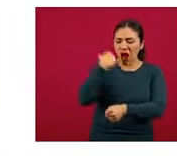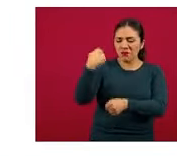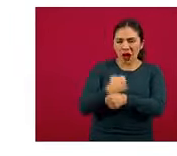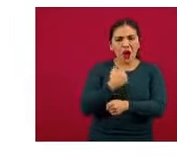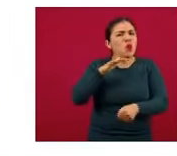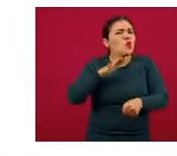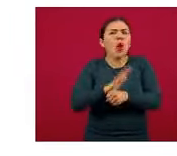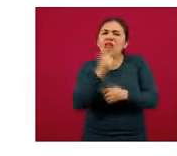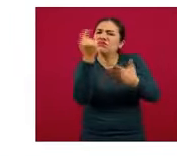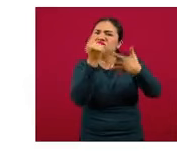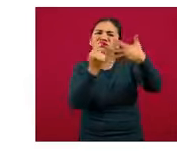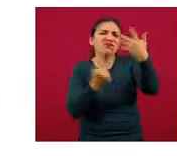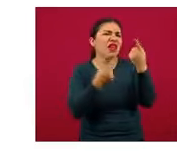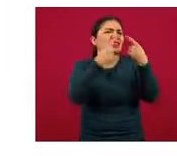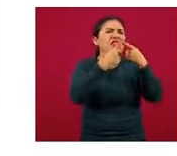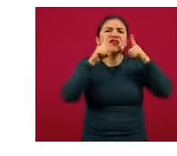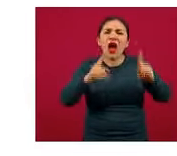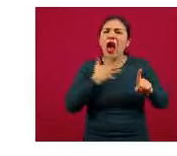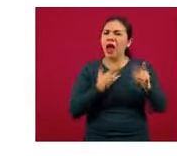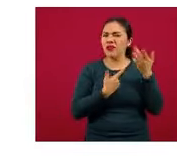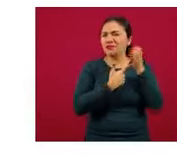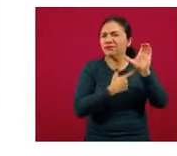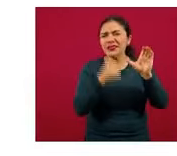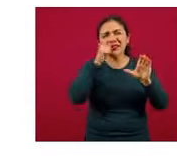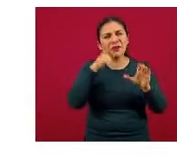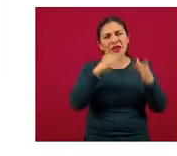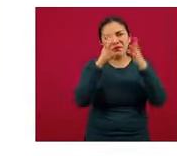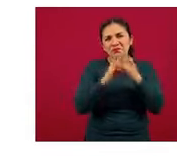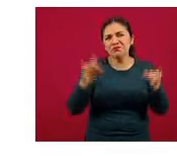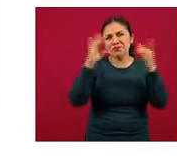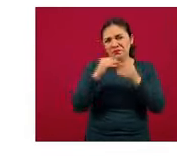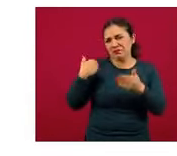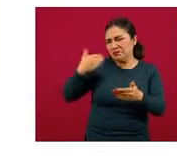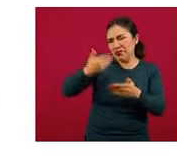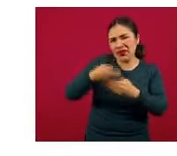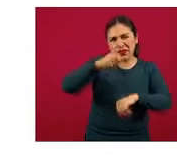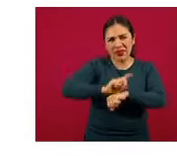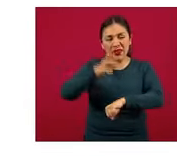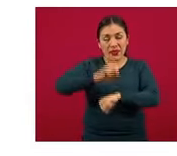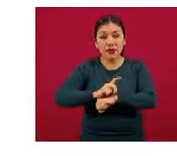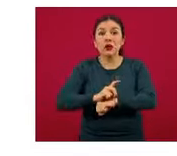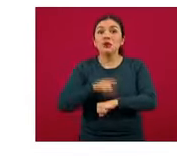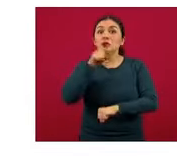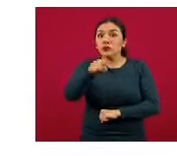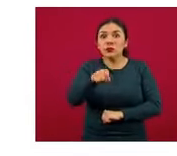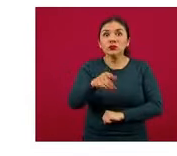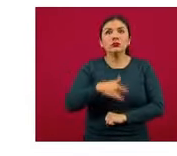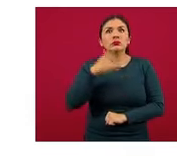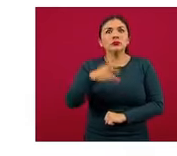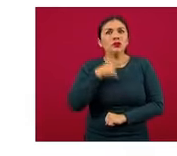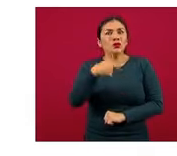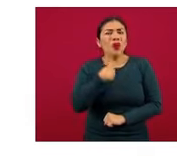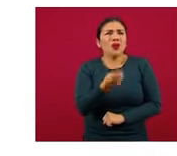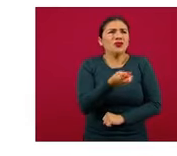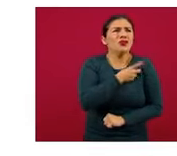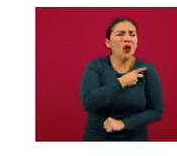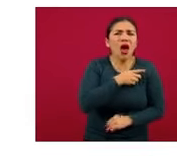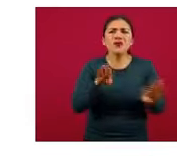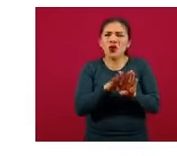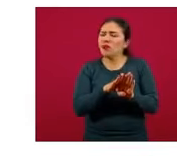de las diferentes maneras que hemos estado precisamente comunicando en estos días, no dudes, no estás sola,